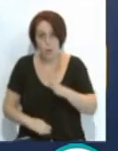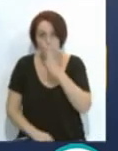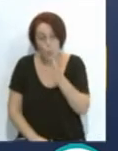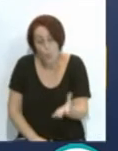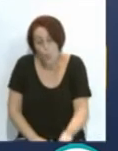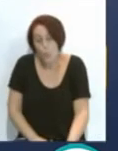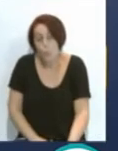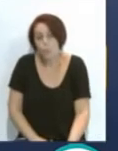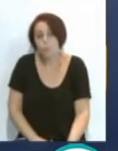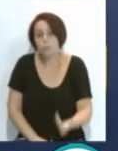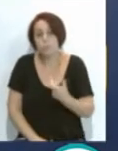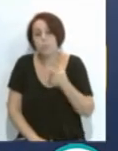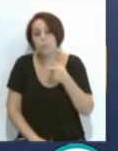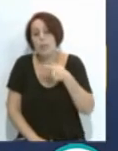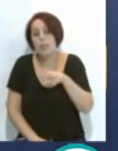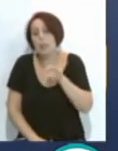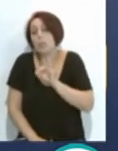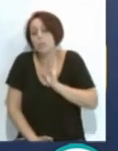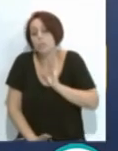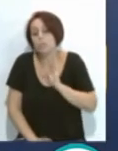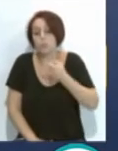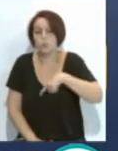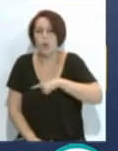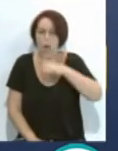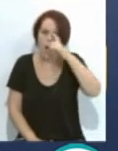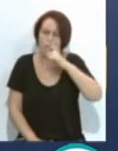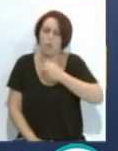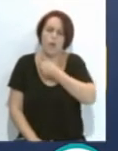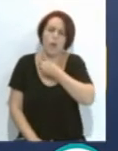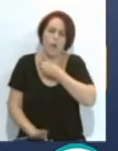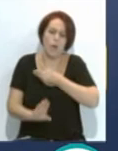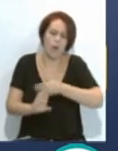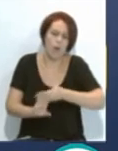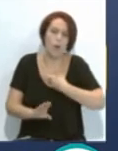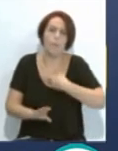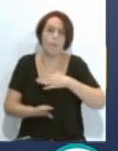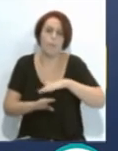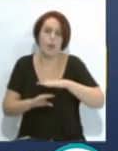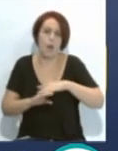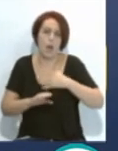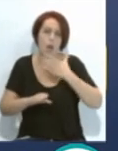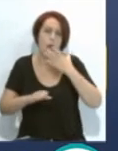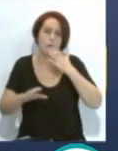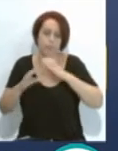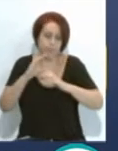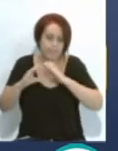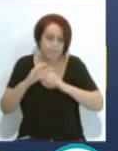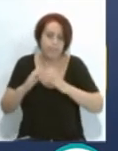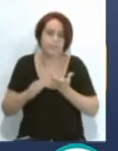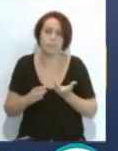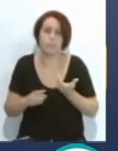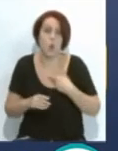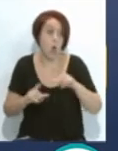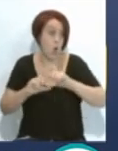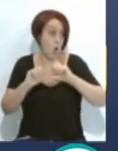pues así lo ha decidido. Llevamos los años suficientes para que tengamos conversaciones, llevamos también, digo, con